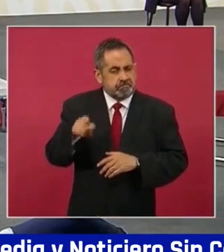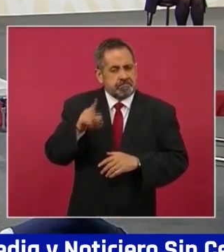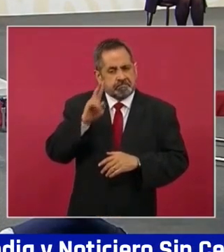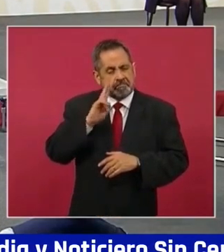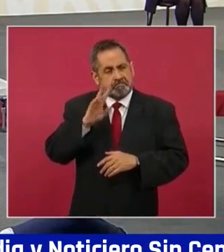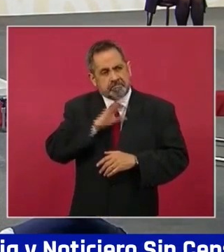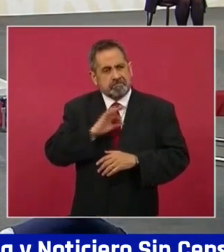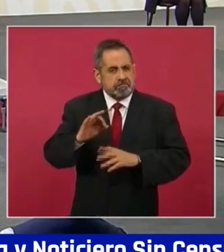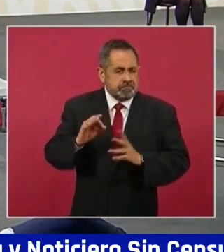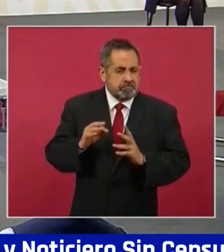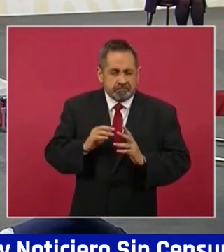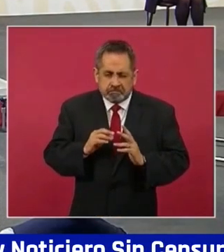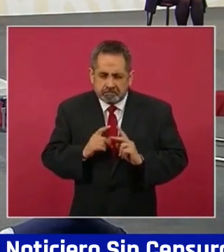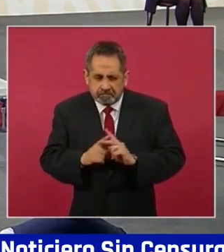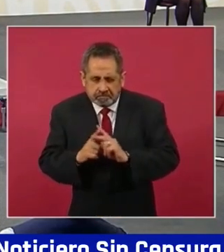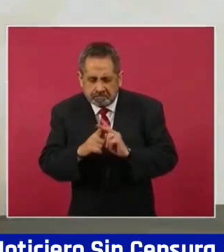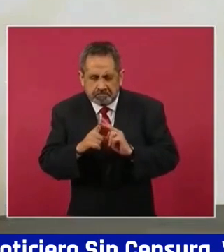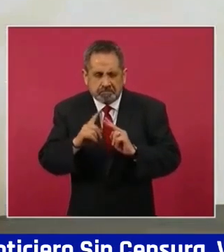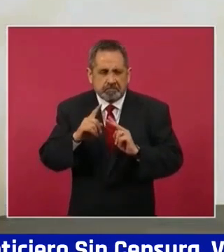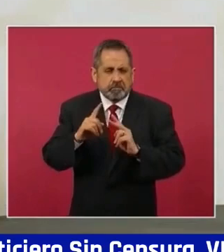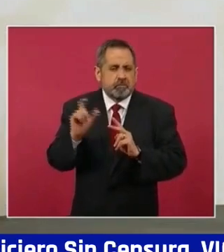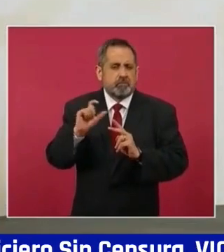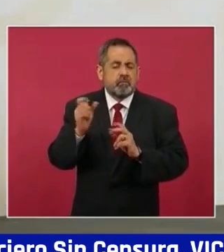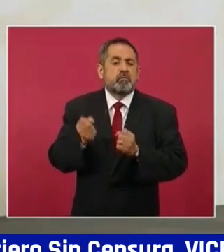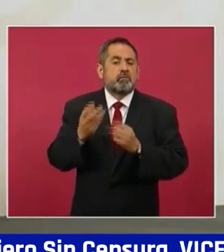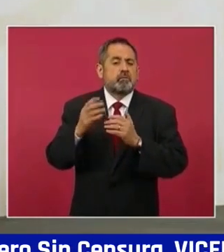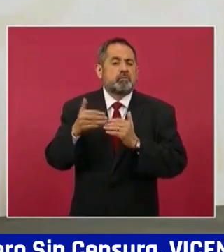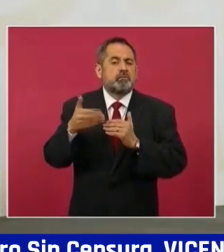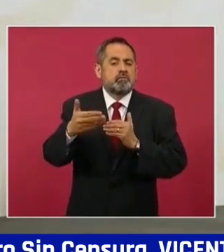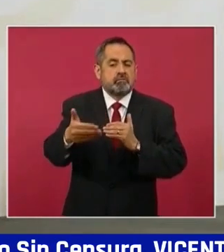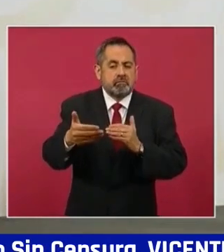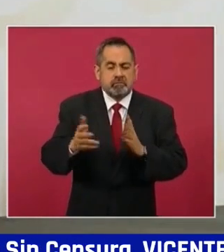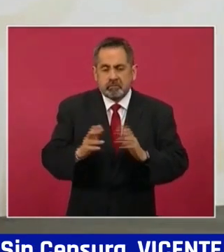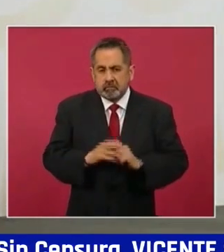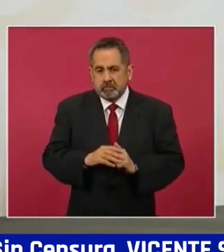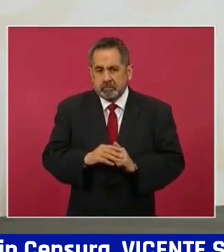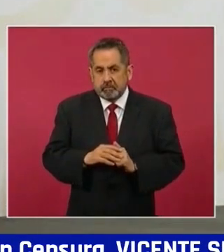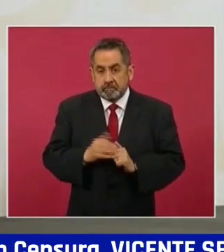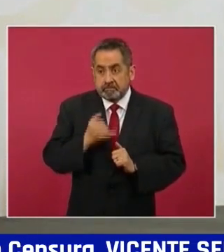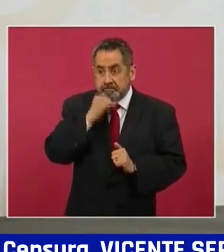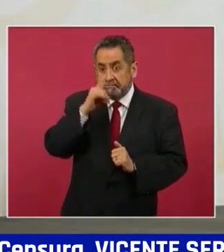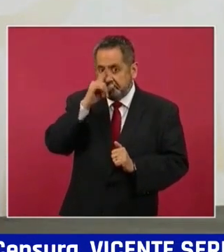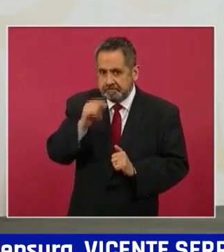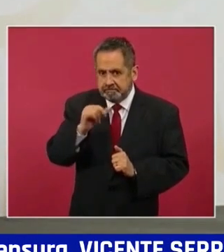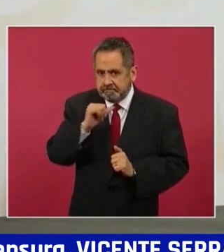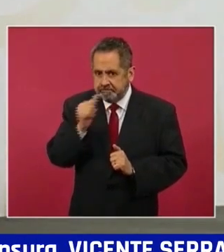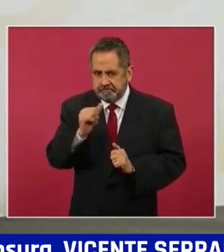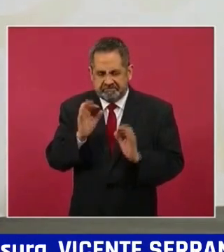podemos hacer una proyección y casi no nos equivocamos.